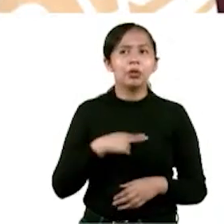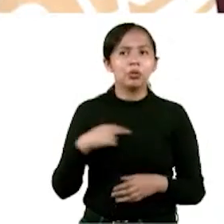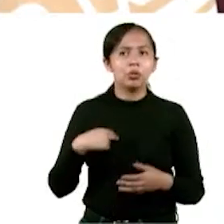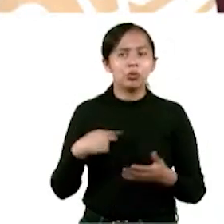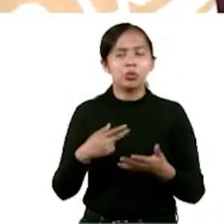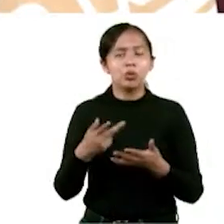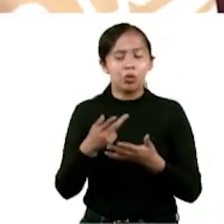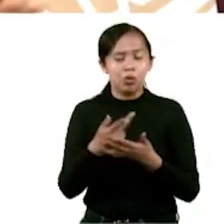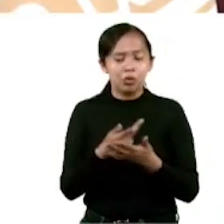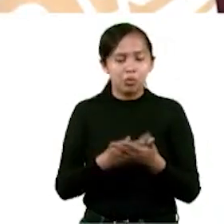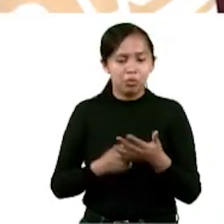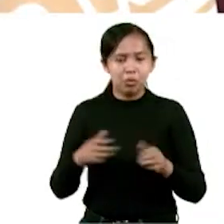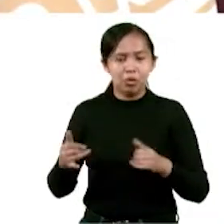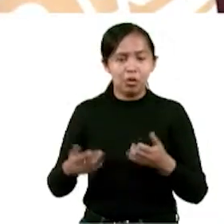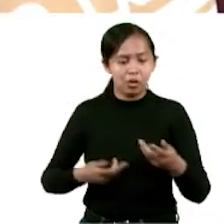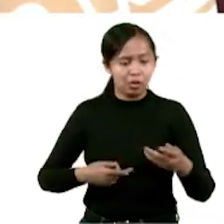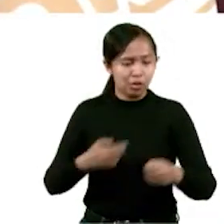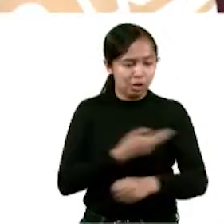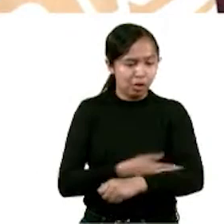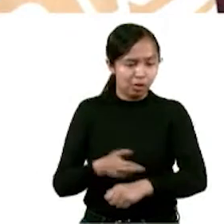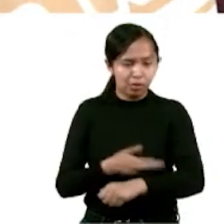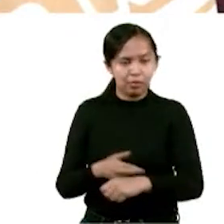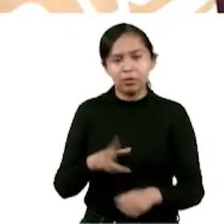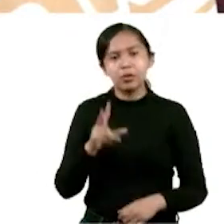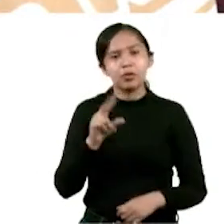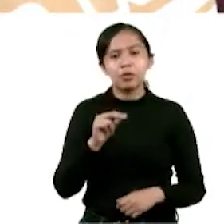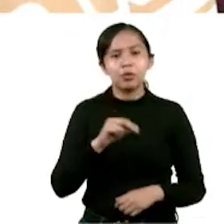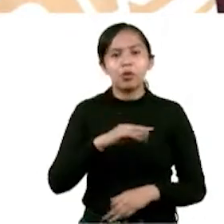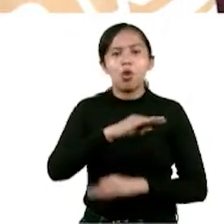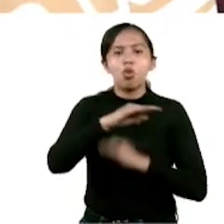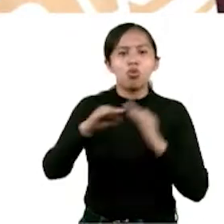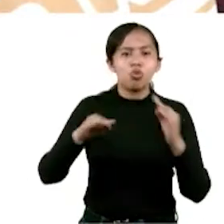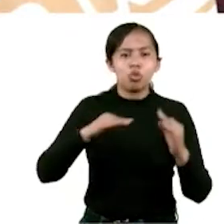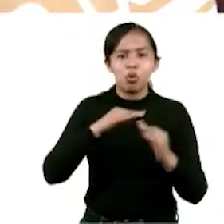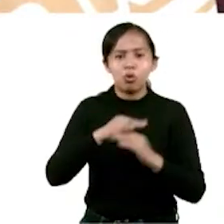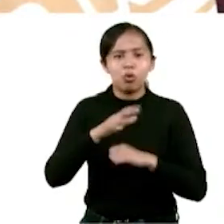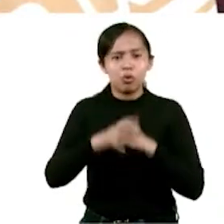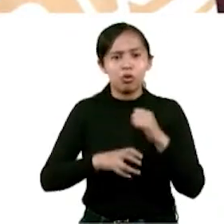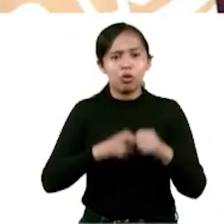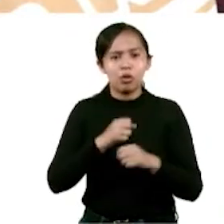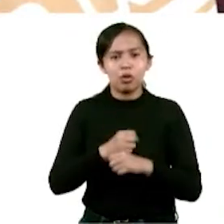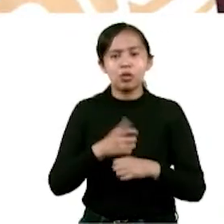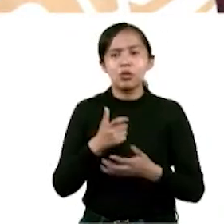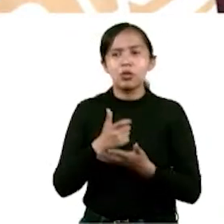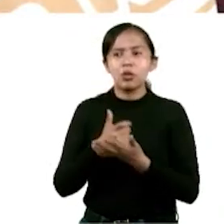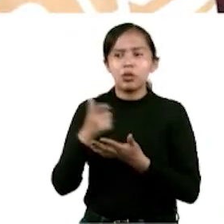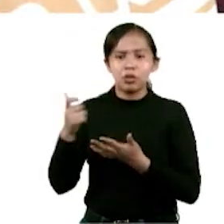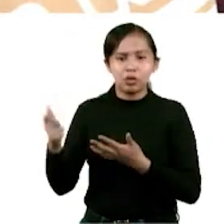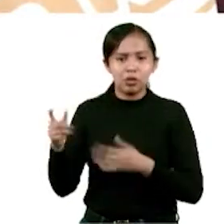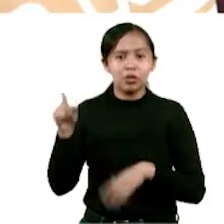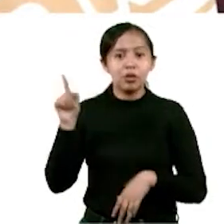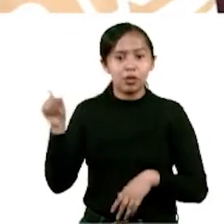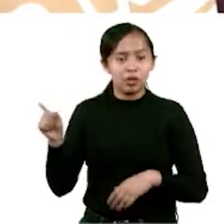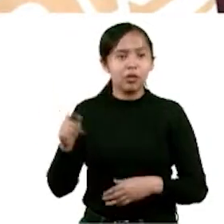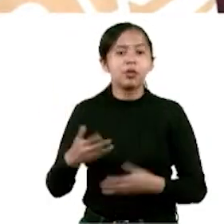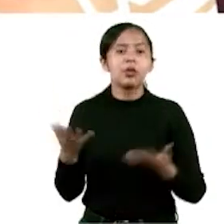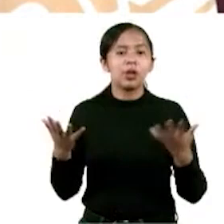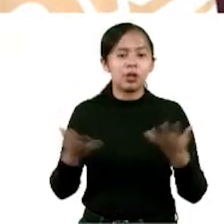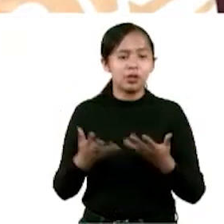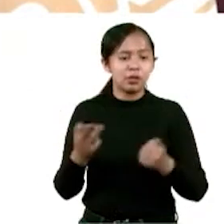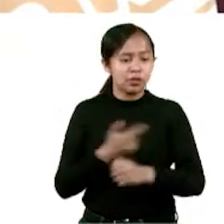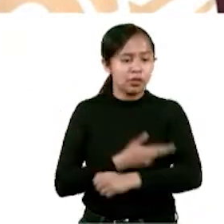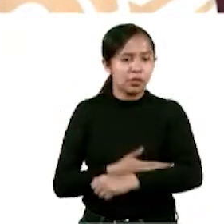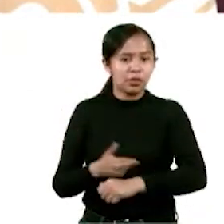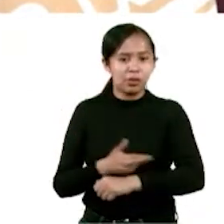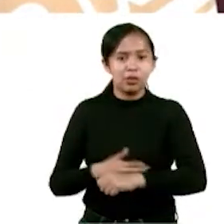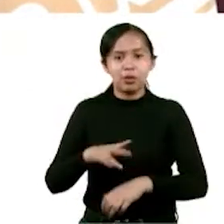que presupuestar todo el año con el recurso que les aprobó el Congreso Local de la Ciudad de México, que es el